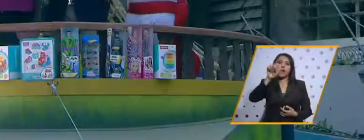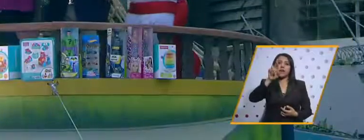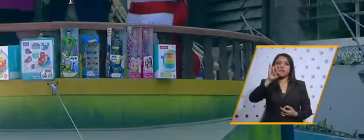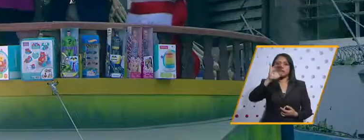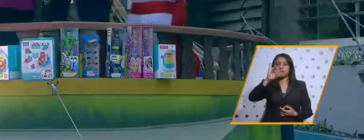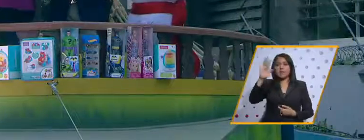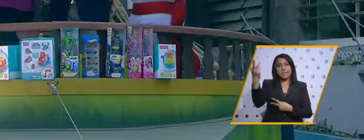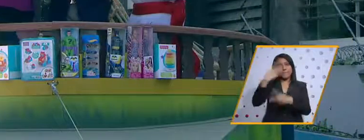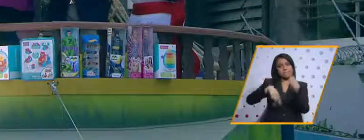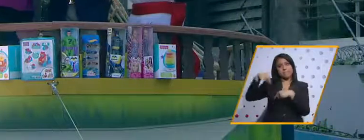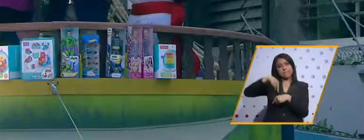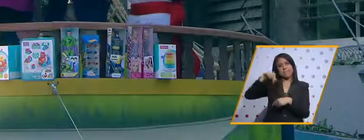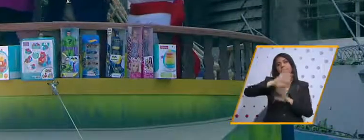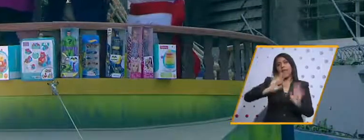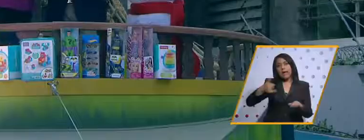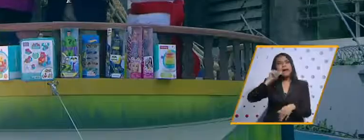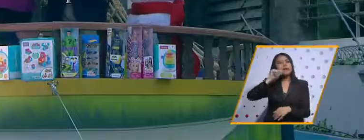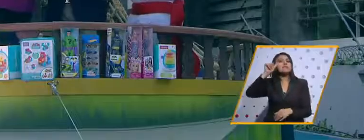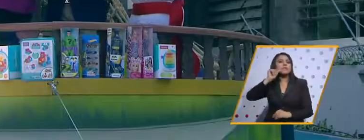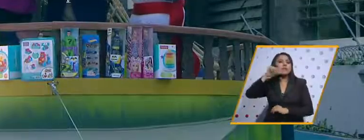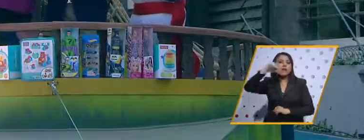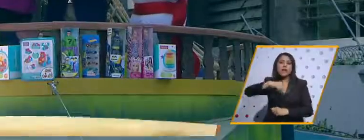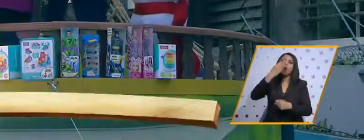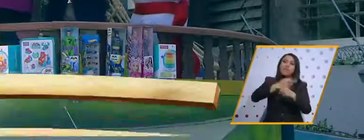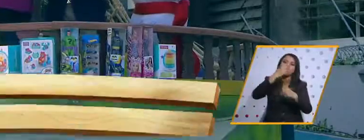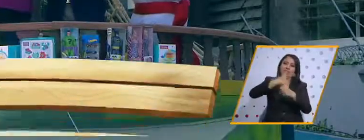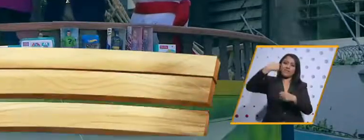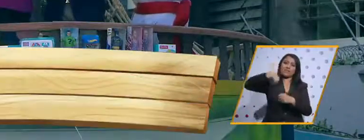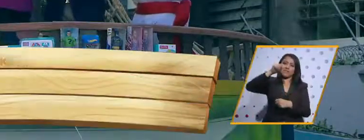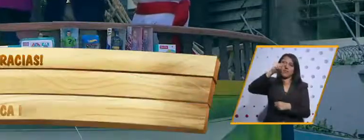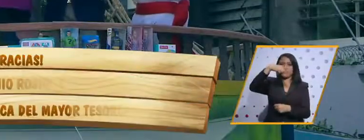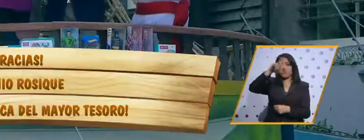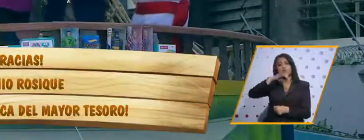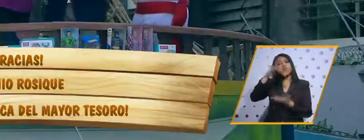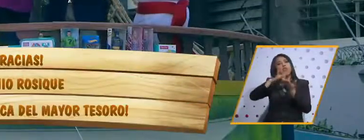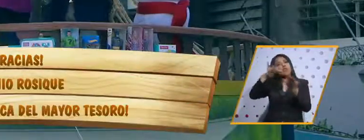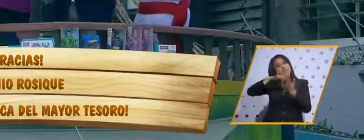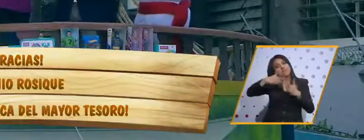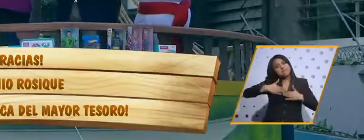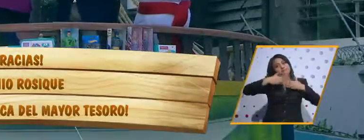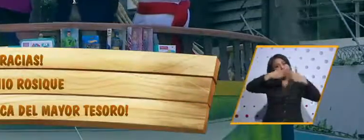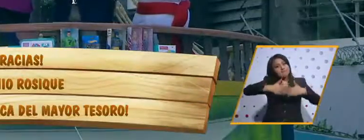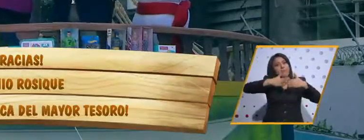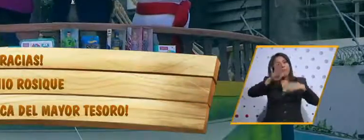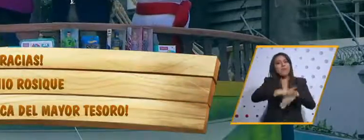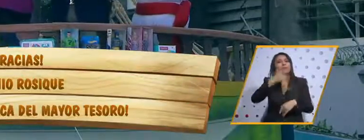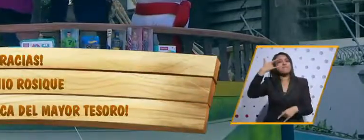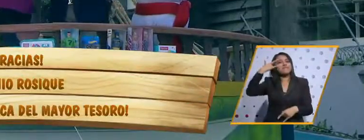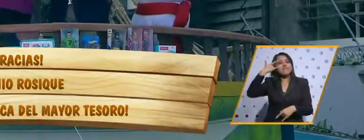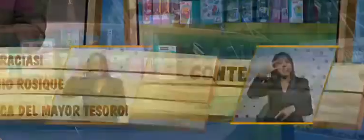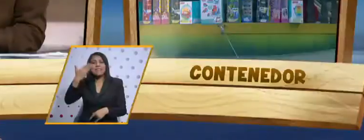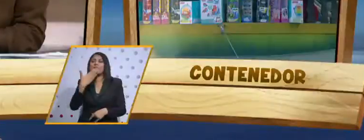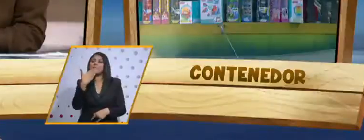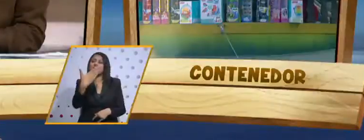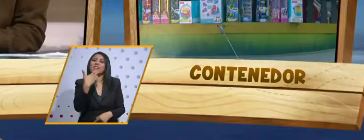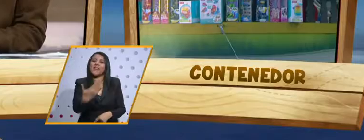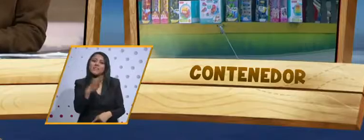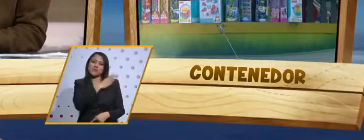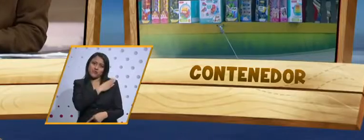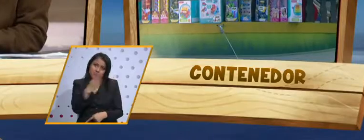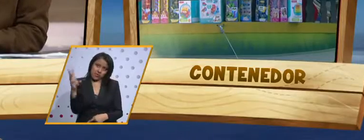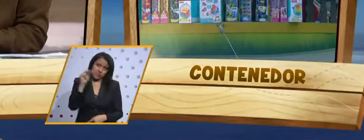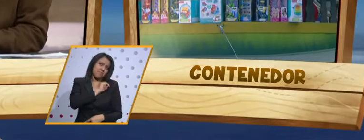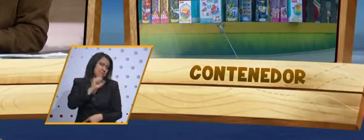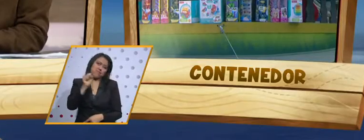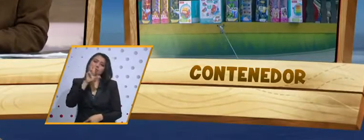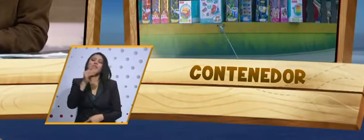me cuentan que el doctor García estuvo por aquí. Jorge, saludos. Gracias por invitarme a tu barco pirata, pirata de los buenos. Ah, yo okay. Te voy a decir por qué. Porque yo era